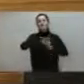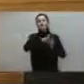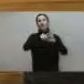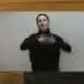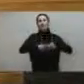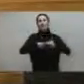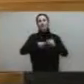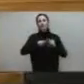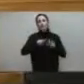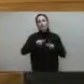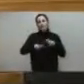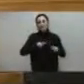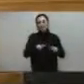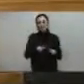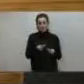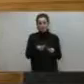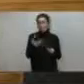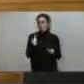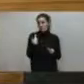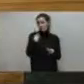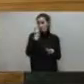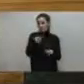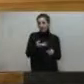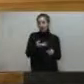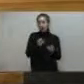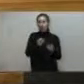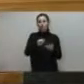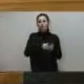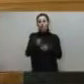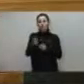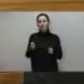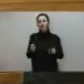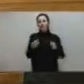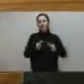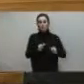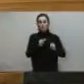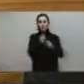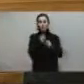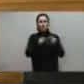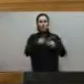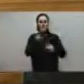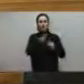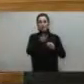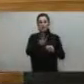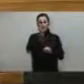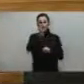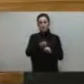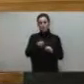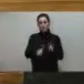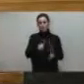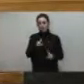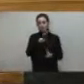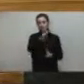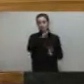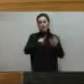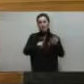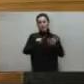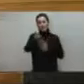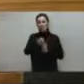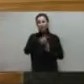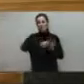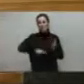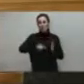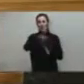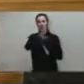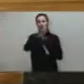y flexibilidad. Durante los últimos años, las contrataciones de nuevas construcciones han sido de un 40% en el País Vasco, de un 26% en Galicia